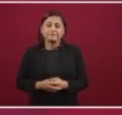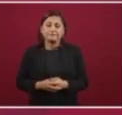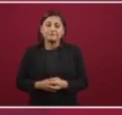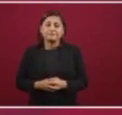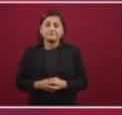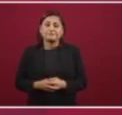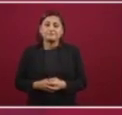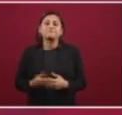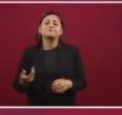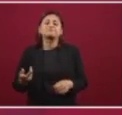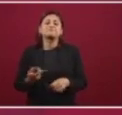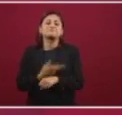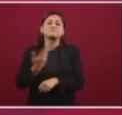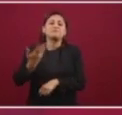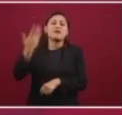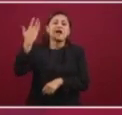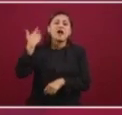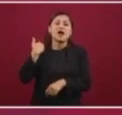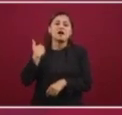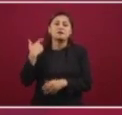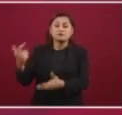Condicionaban los recursos